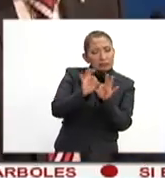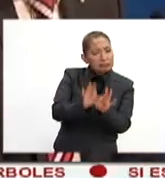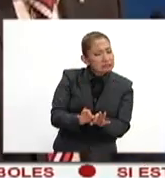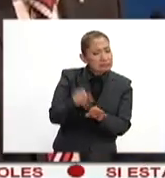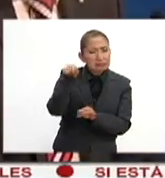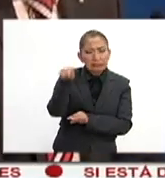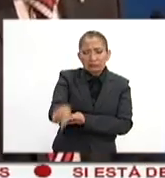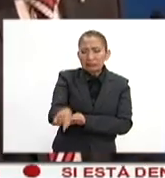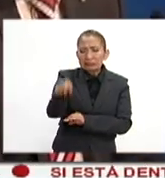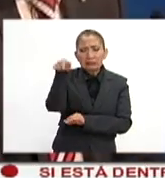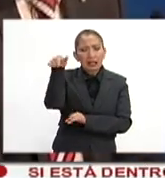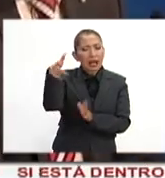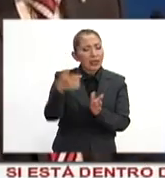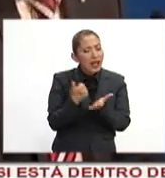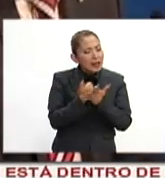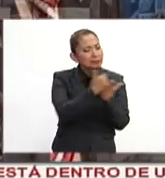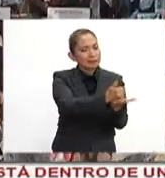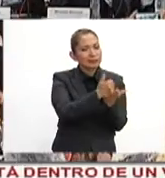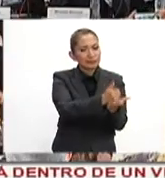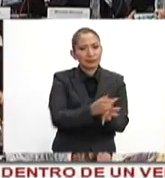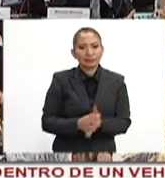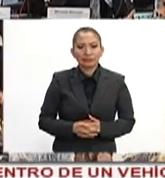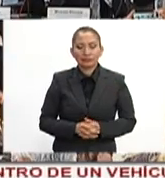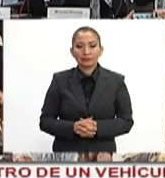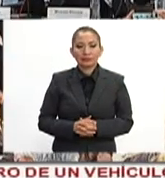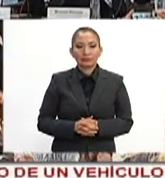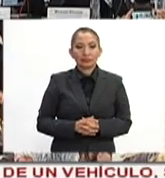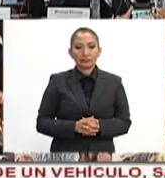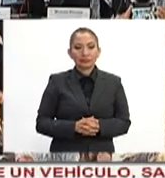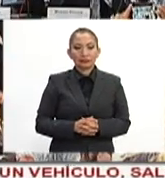señal de solidaridad.